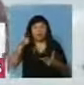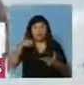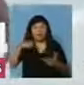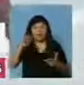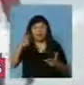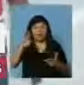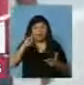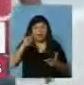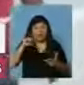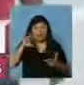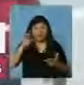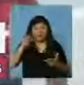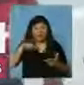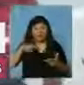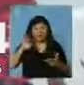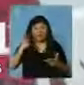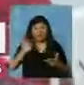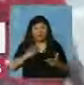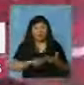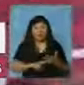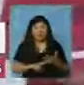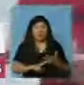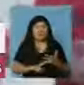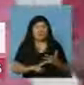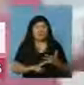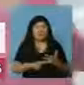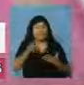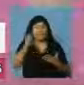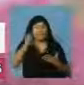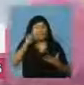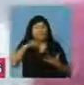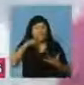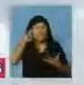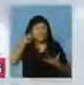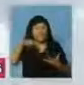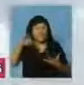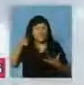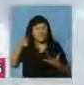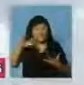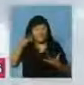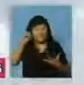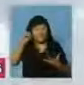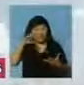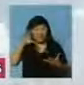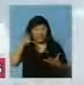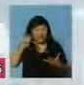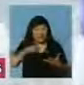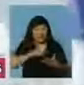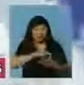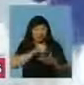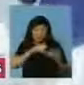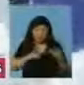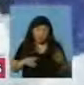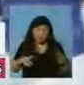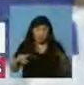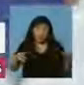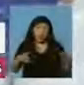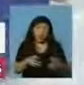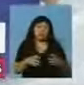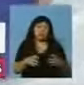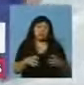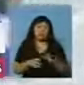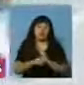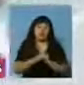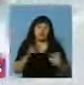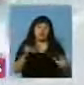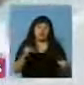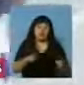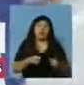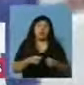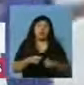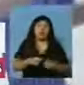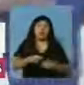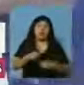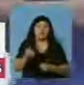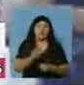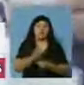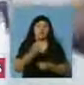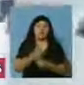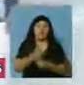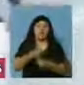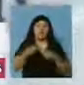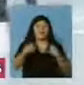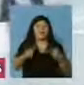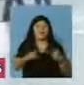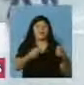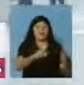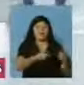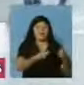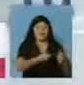Vivanco, también Gisela Verón. Somos una comisión que trabajamos sin fines de lucro. Todo para la